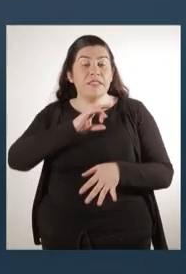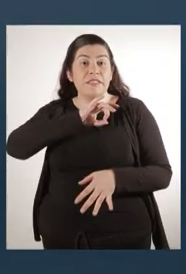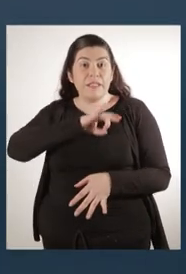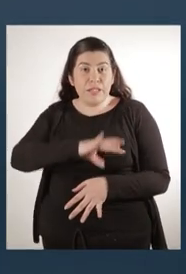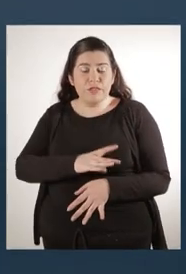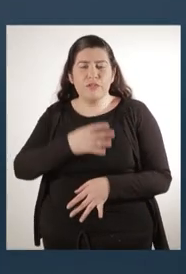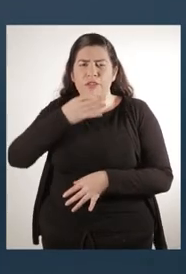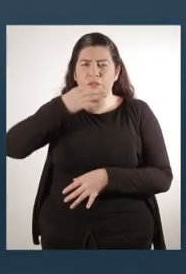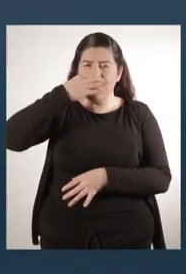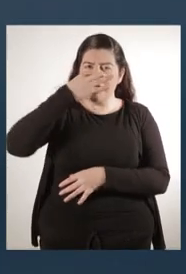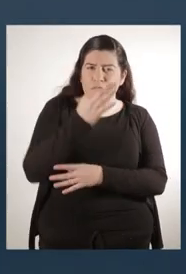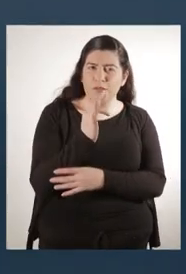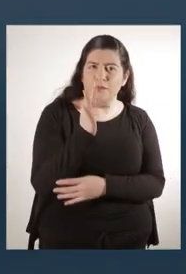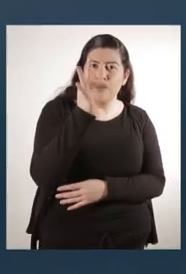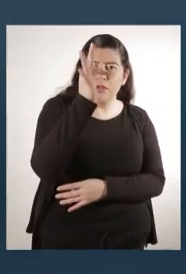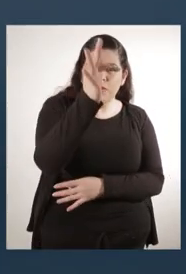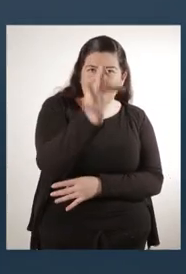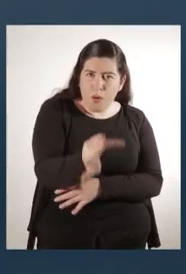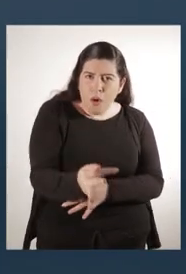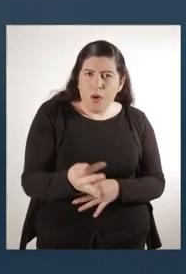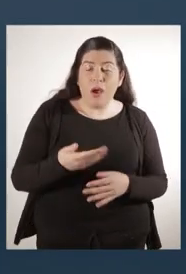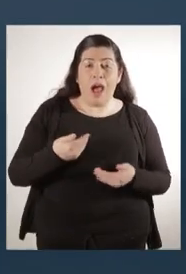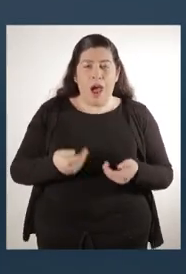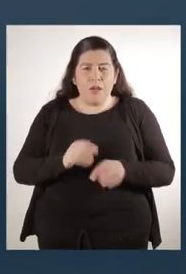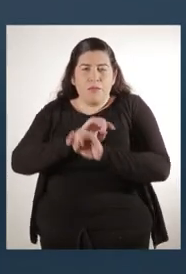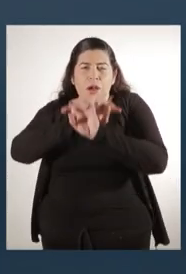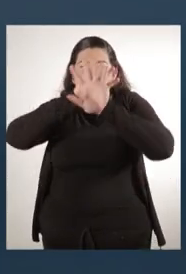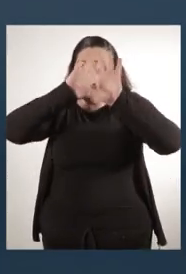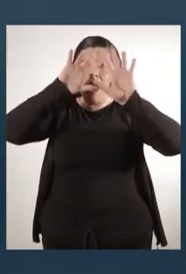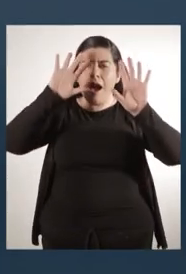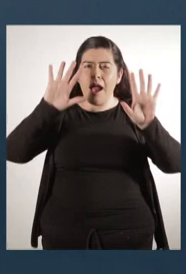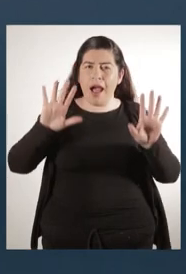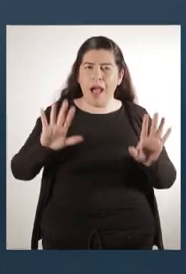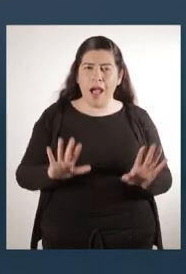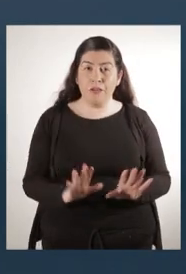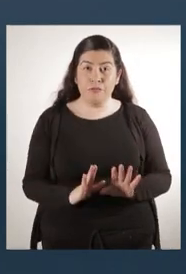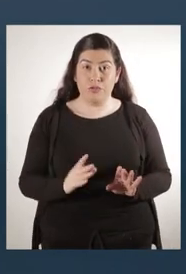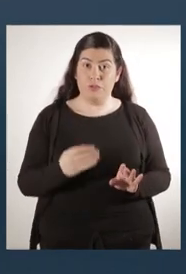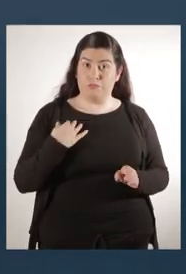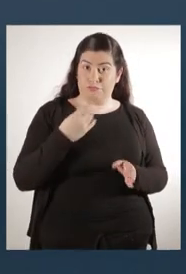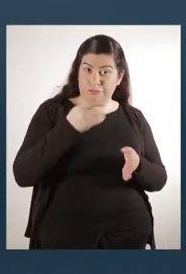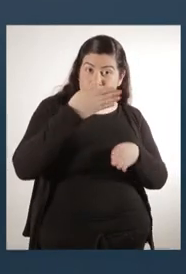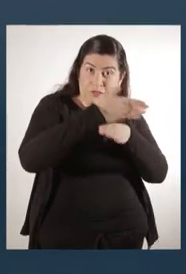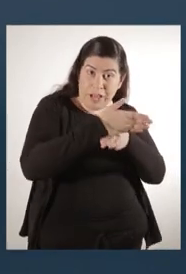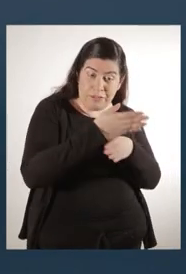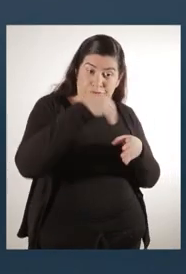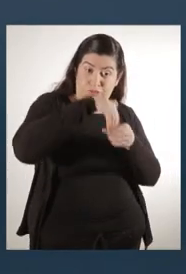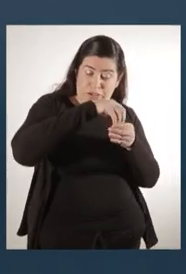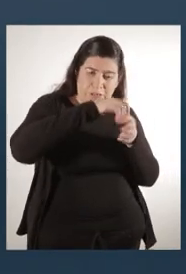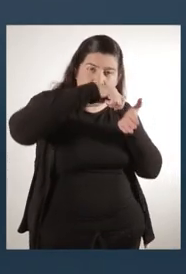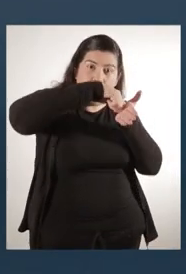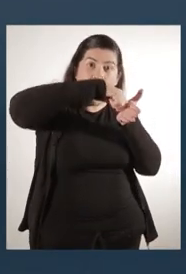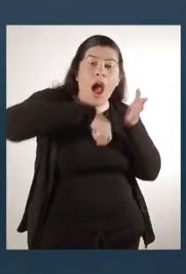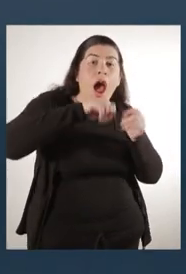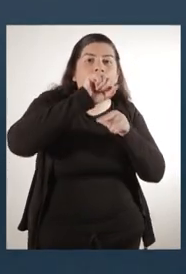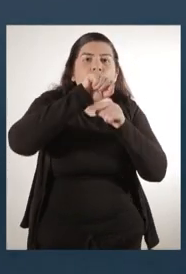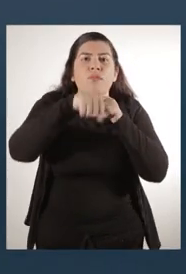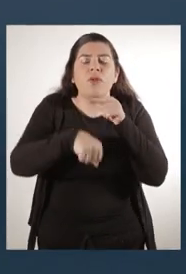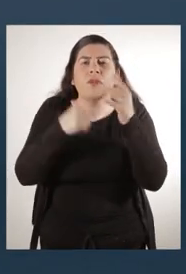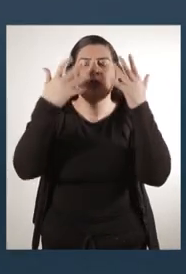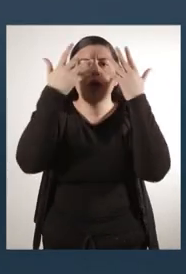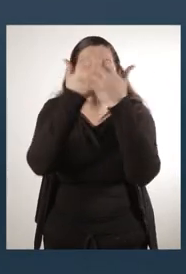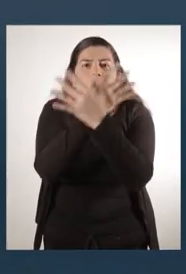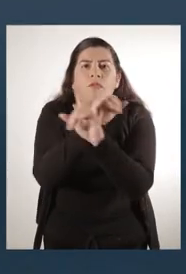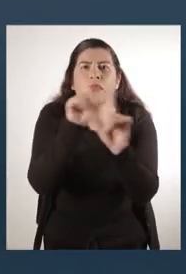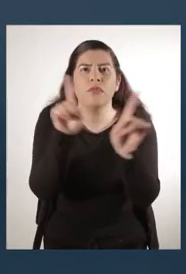Ya, chileno, yo te voy a decirte tu destino, te lo voy a decírtelo ahora muy clarito. Tú vas a ir a la urna y tú vas a hacer la rayita